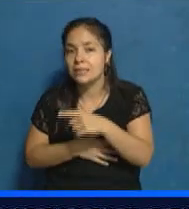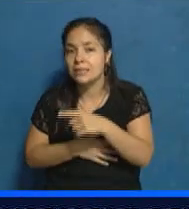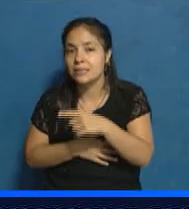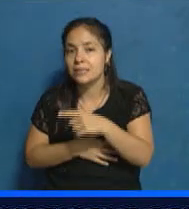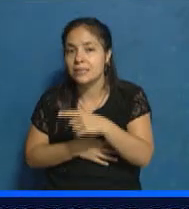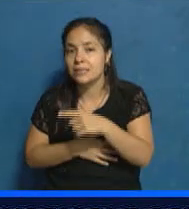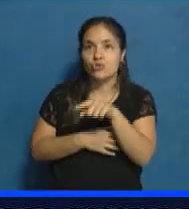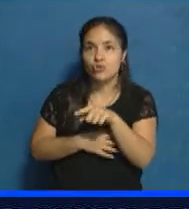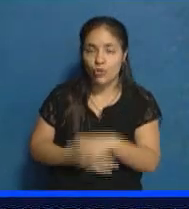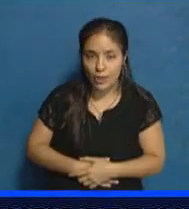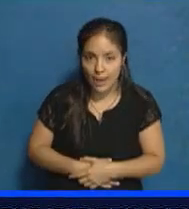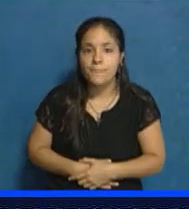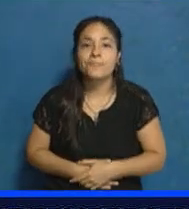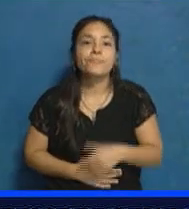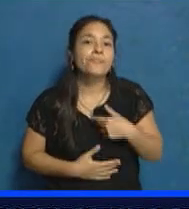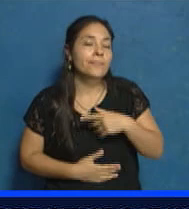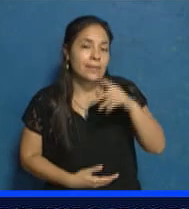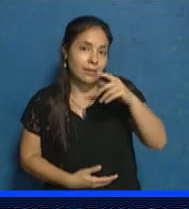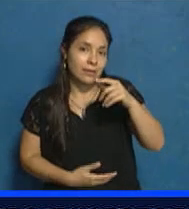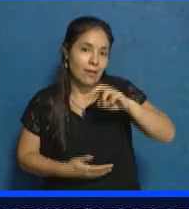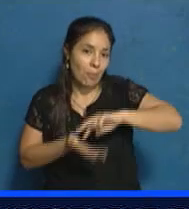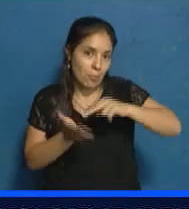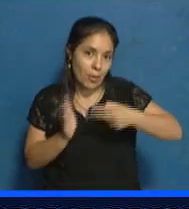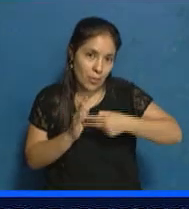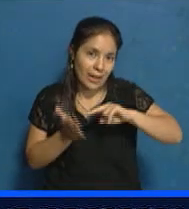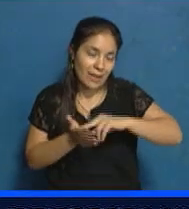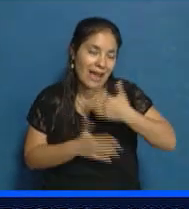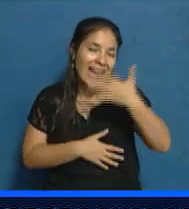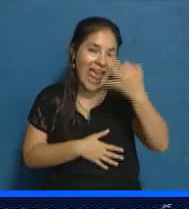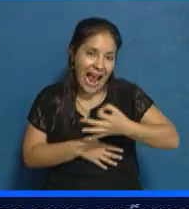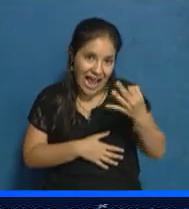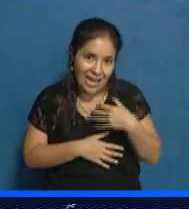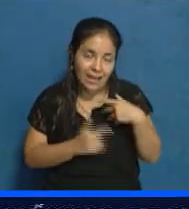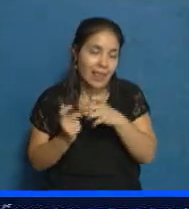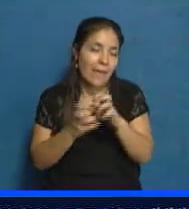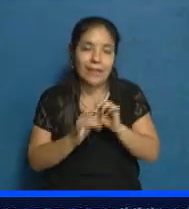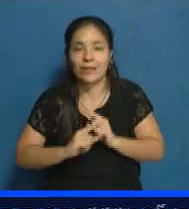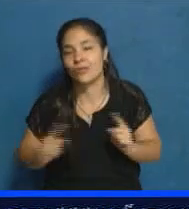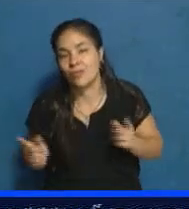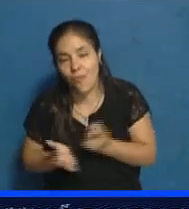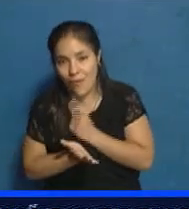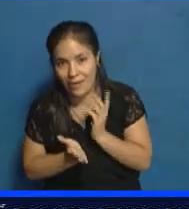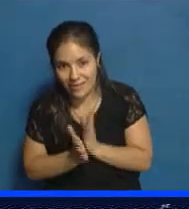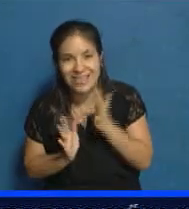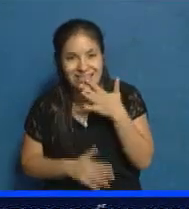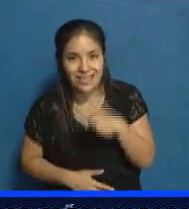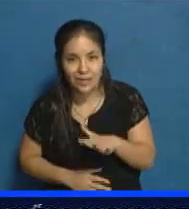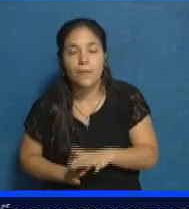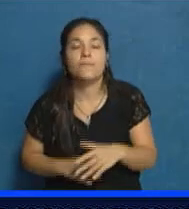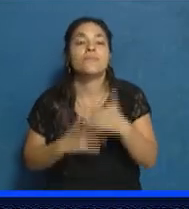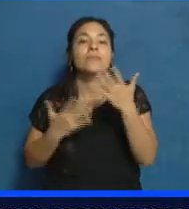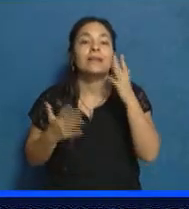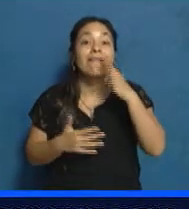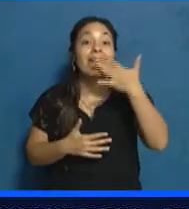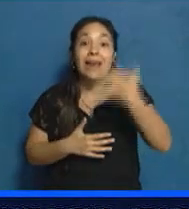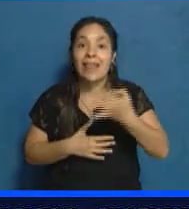funcionaria. Sabiendo que la problemática es real e indiscutible, ellos entienden que